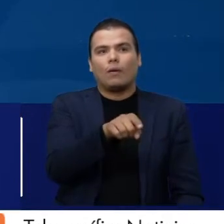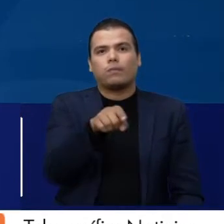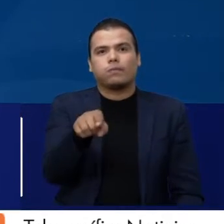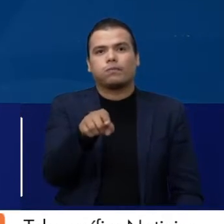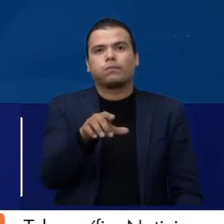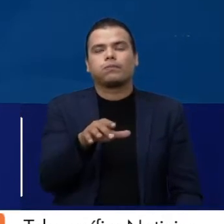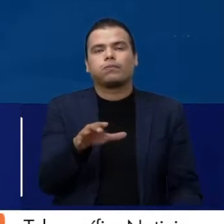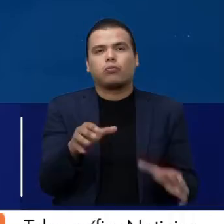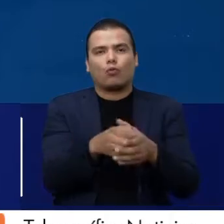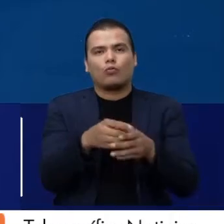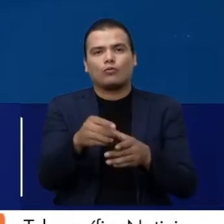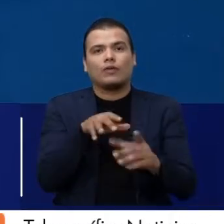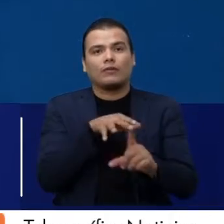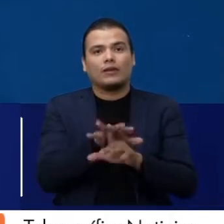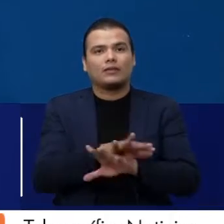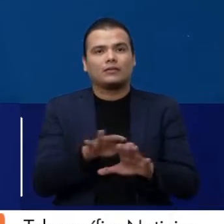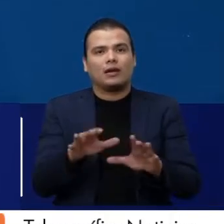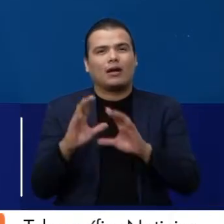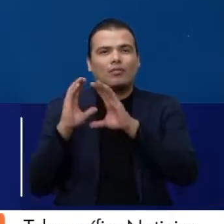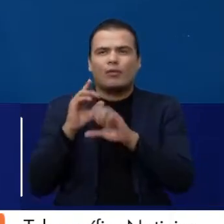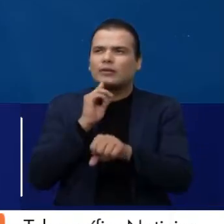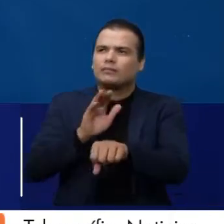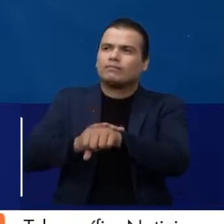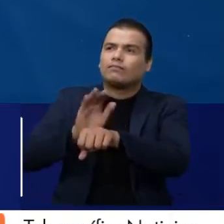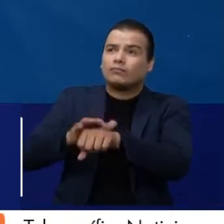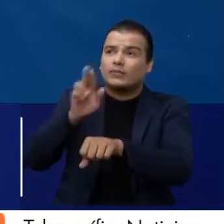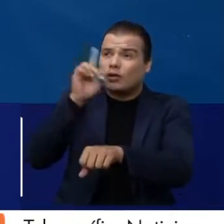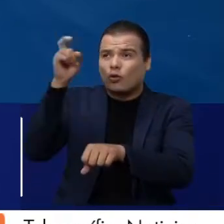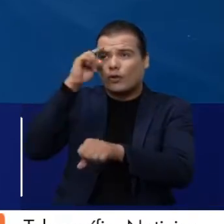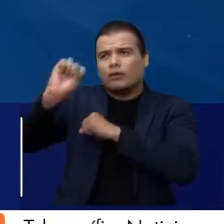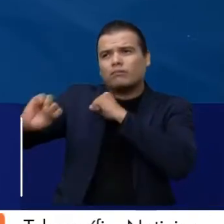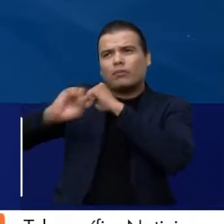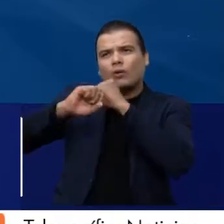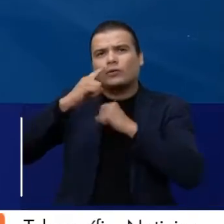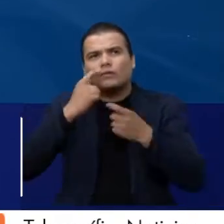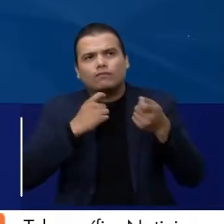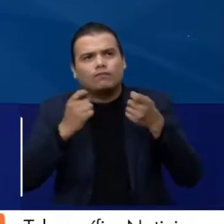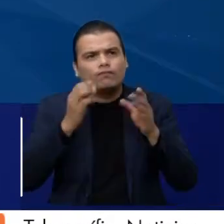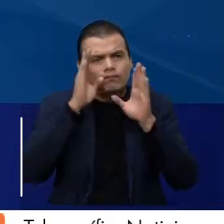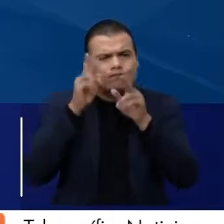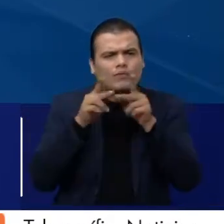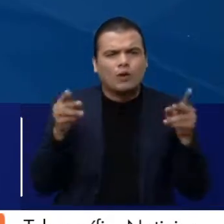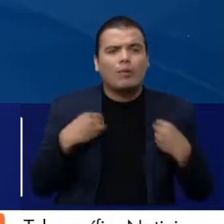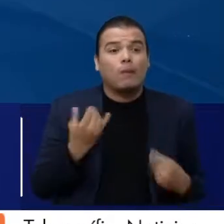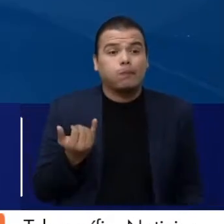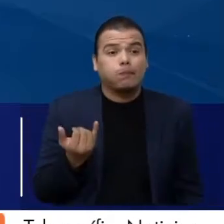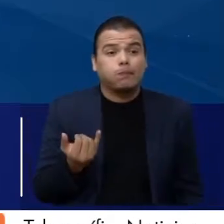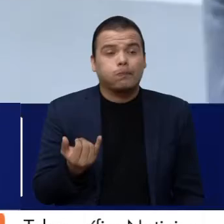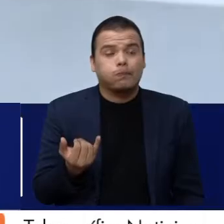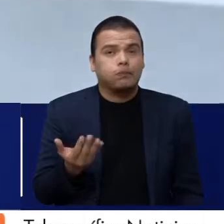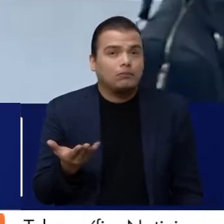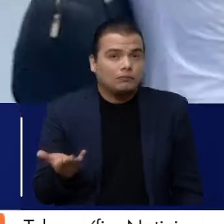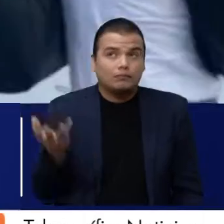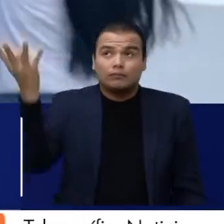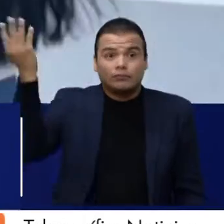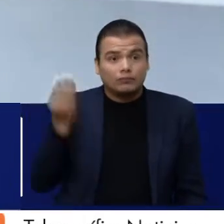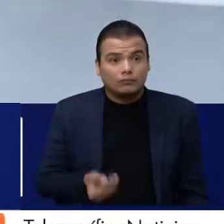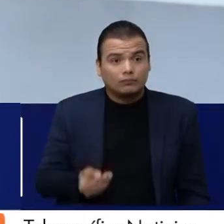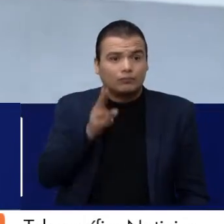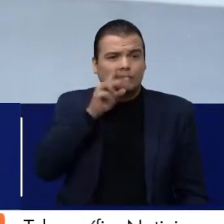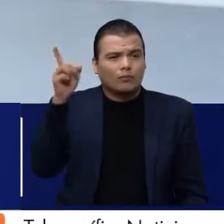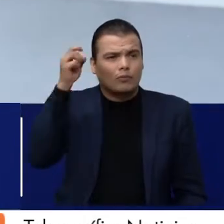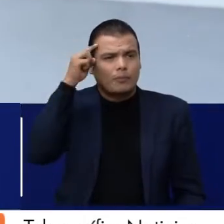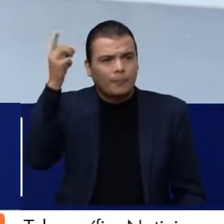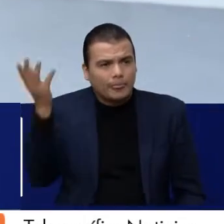Desde Popayán han hecho un llamado al gobierno nacional para apoyar las labores de atención a los habitantes de Argelia. Que hagan presencia porque